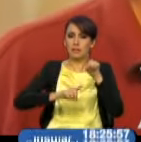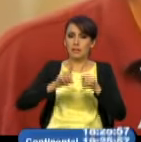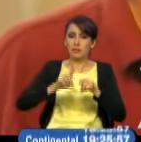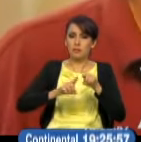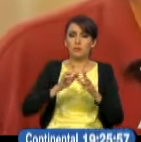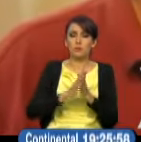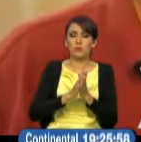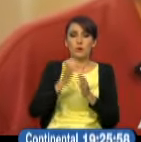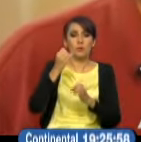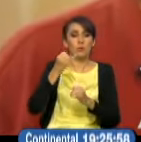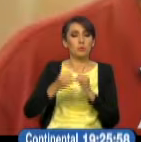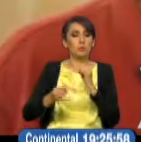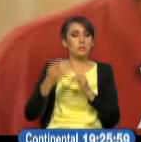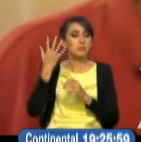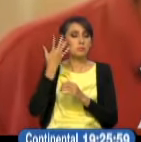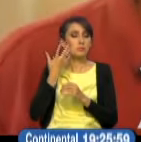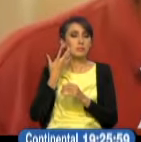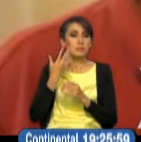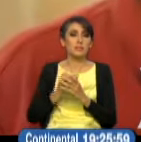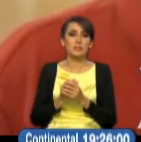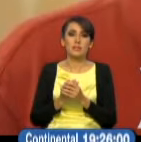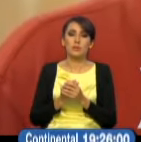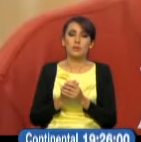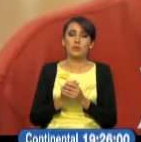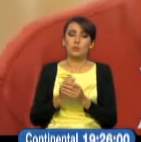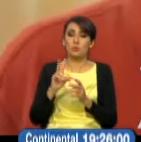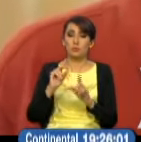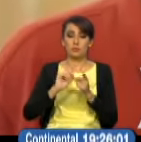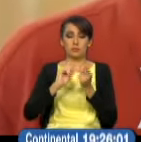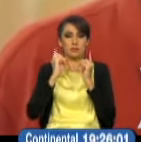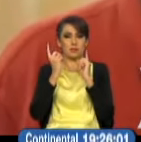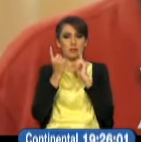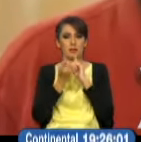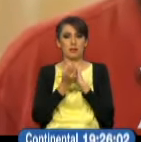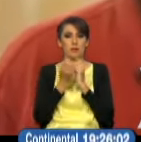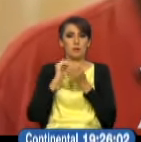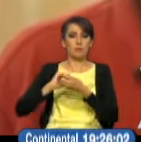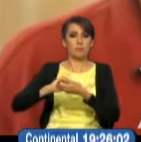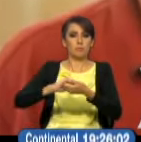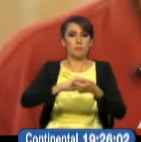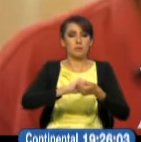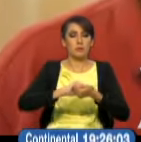en estos últimos 12, 13 años, una catarata que ha ido de la mano